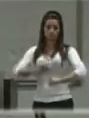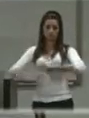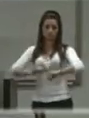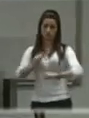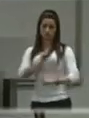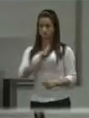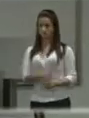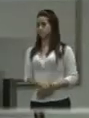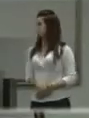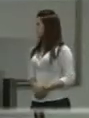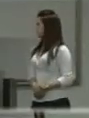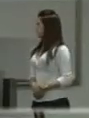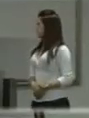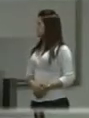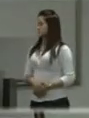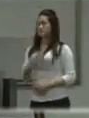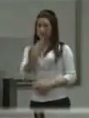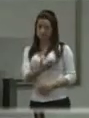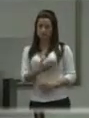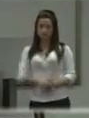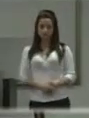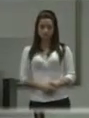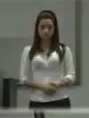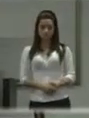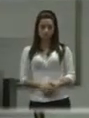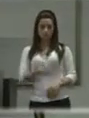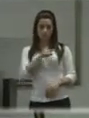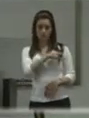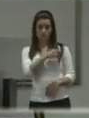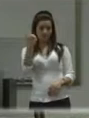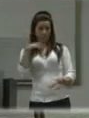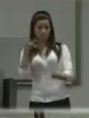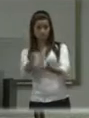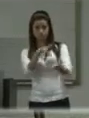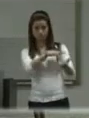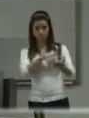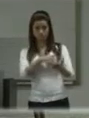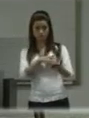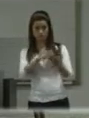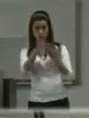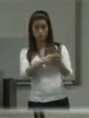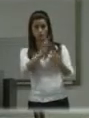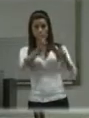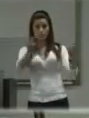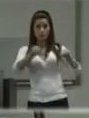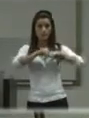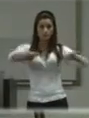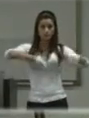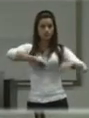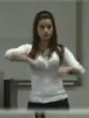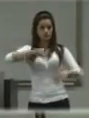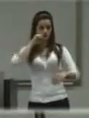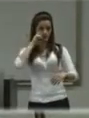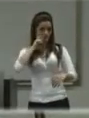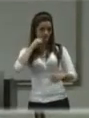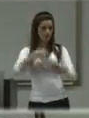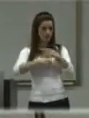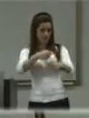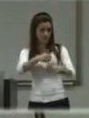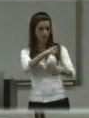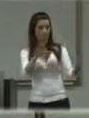Gracias Camila ha participado en diferentes proyectos de promoción de derechos sexuales y reproductivos en Alianza